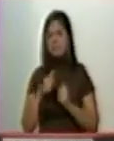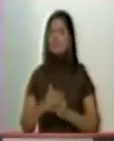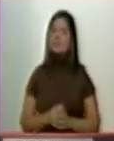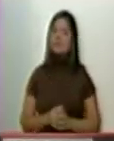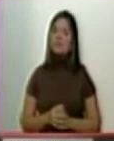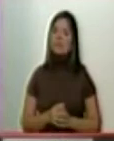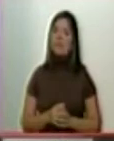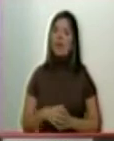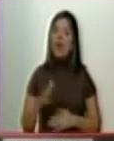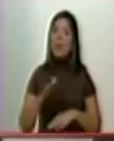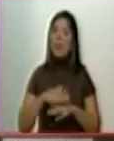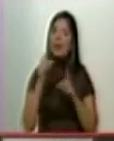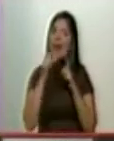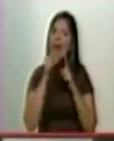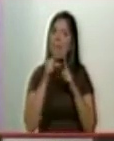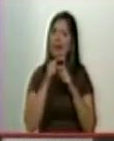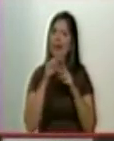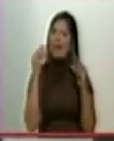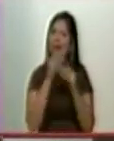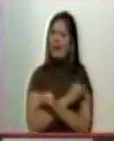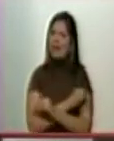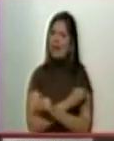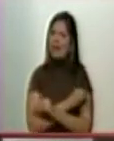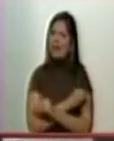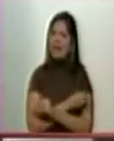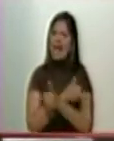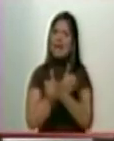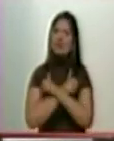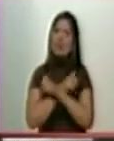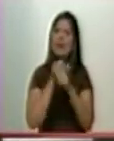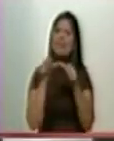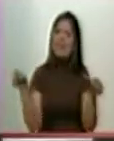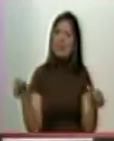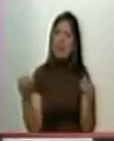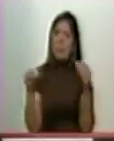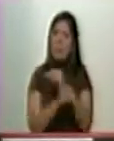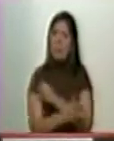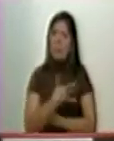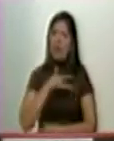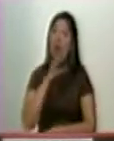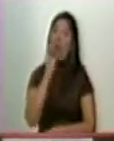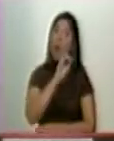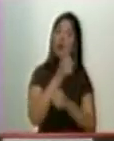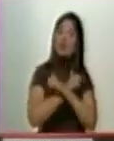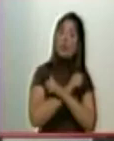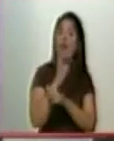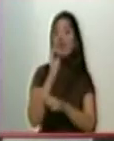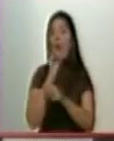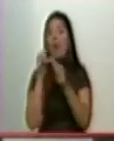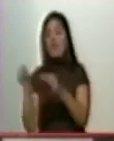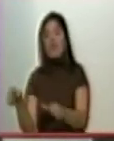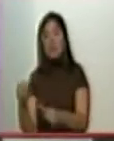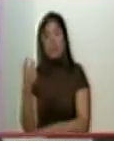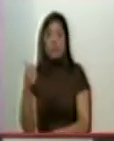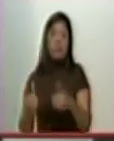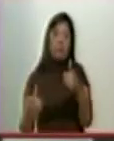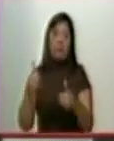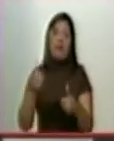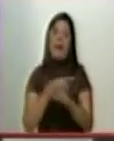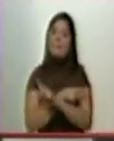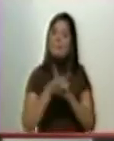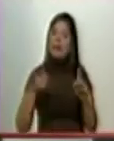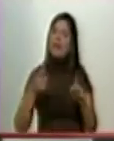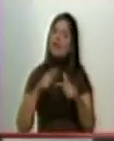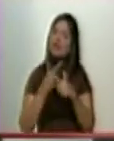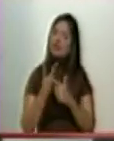Porque en sí el término es contradictorio, suplente fijo, o es suplente o es fijo. Pero